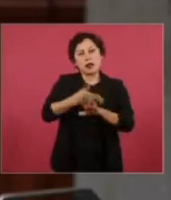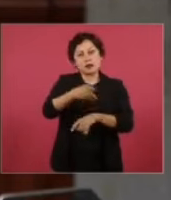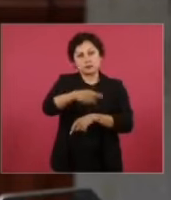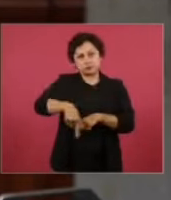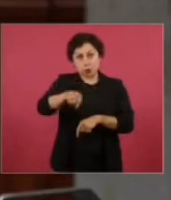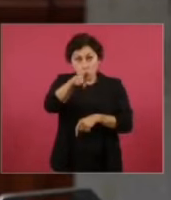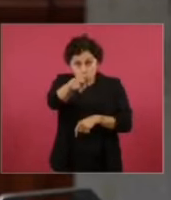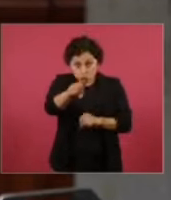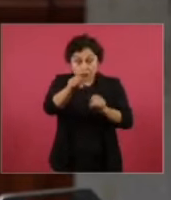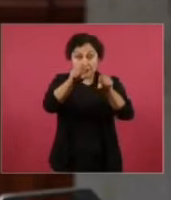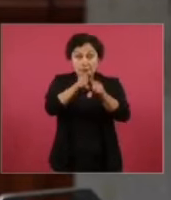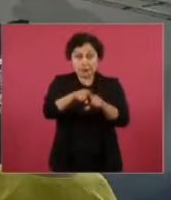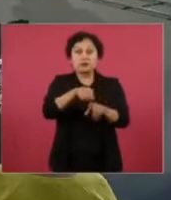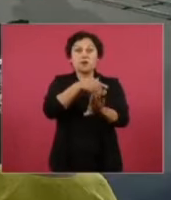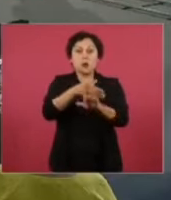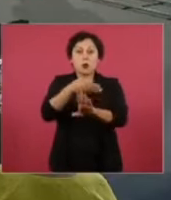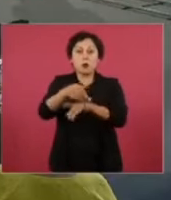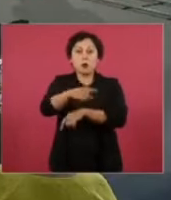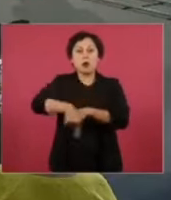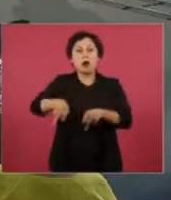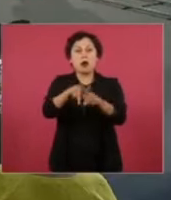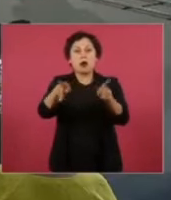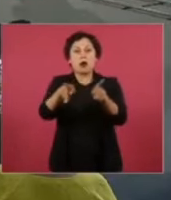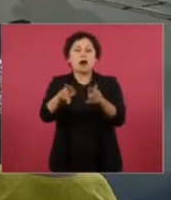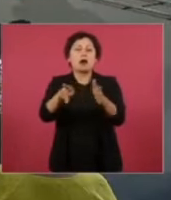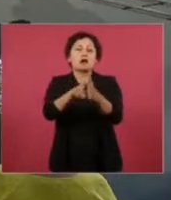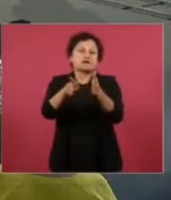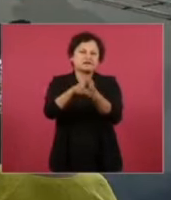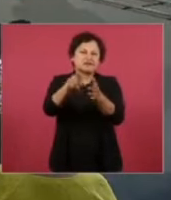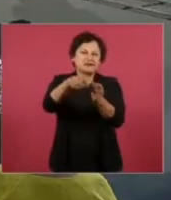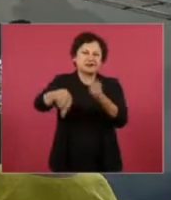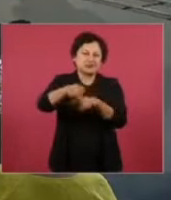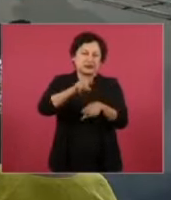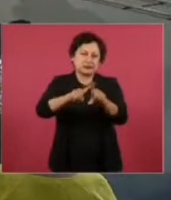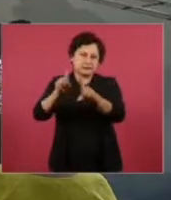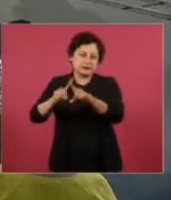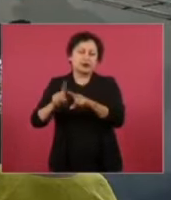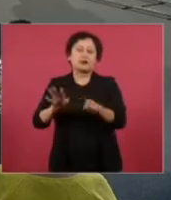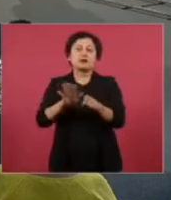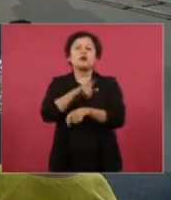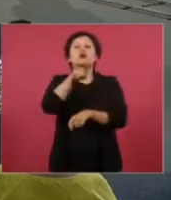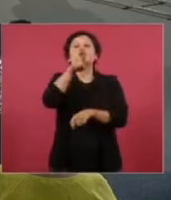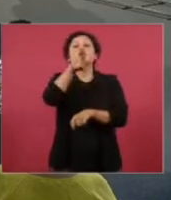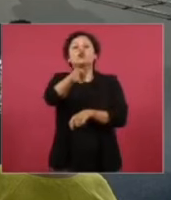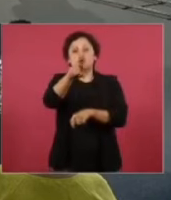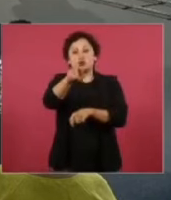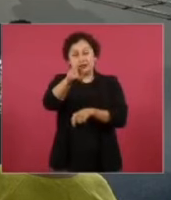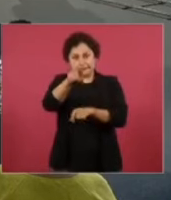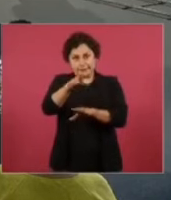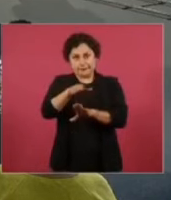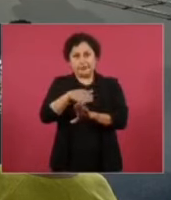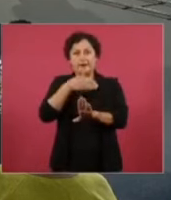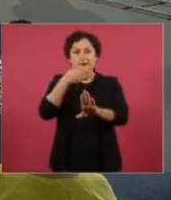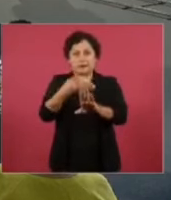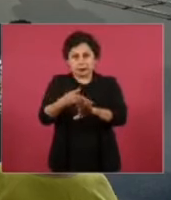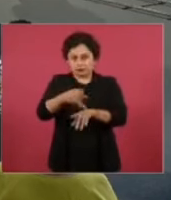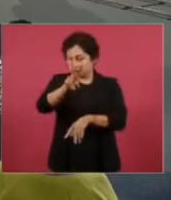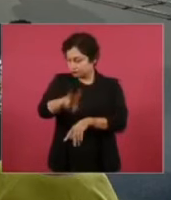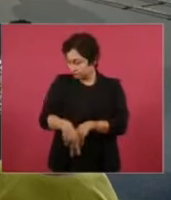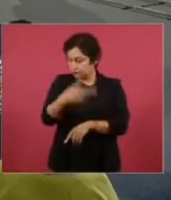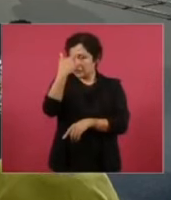digan chayotera. Pide Reina al presidente que escuche audio donde le